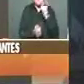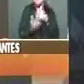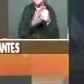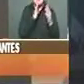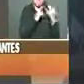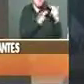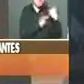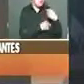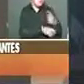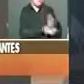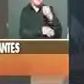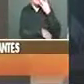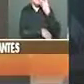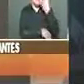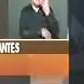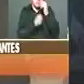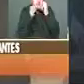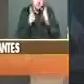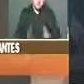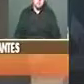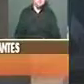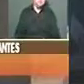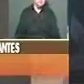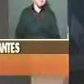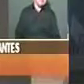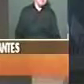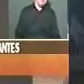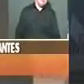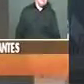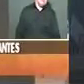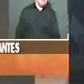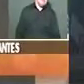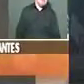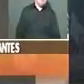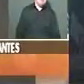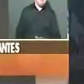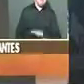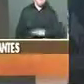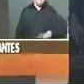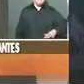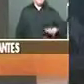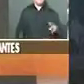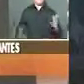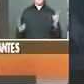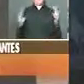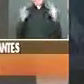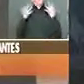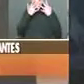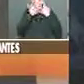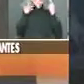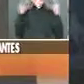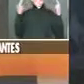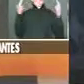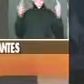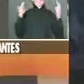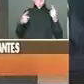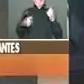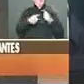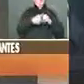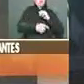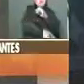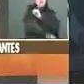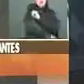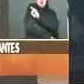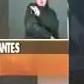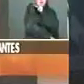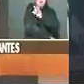responsables de los crímenes atroces, los crímenes de lesa humanidad. O si no, tenemos es un paraíso para criminales. Aquí ya están llegando los paramilitares que extraditaron